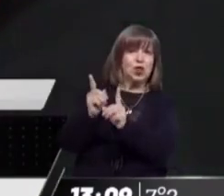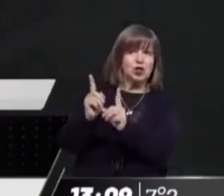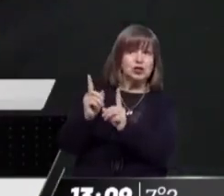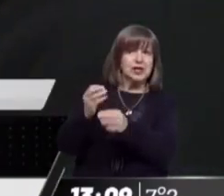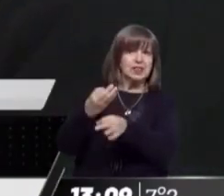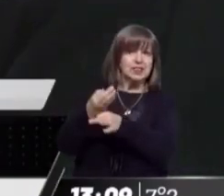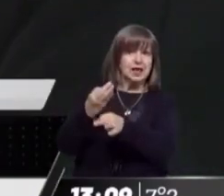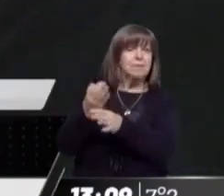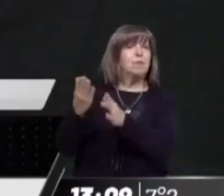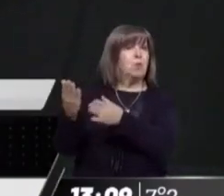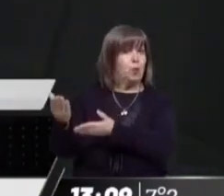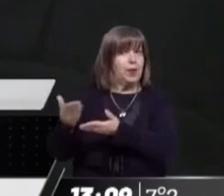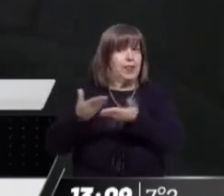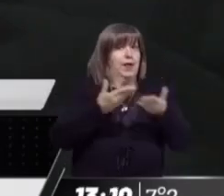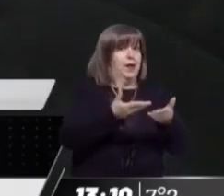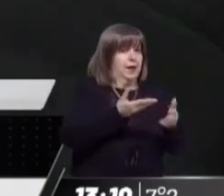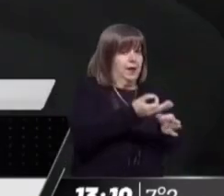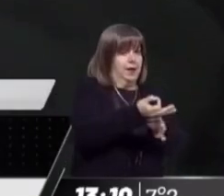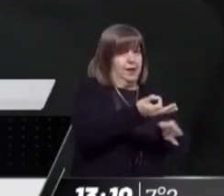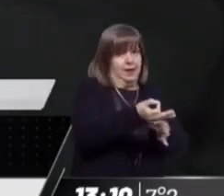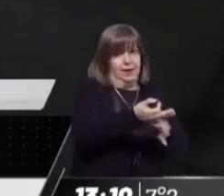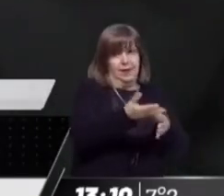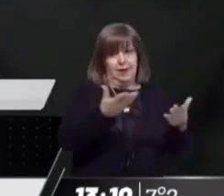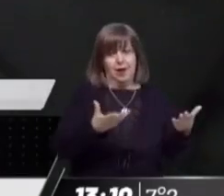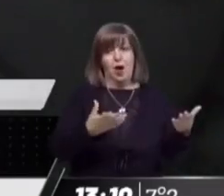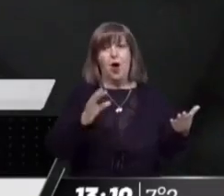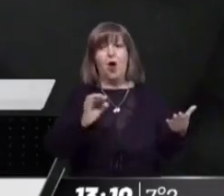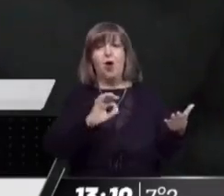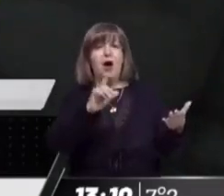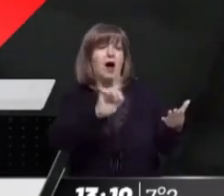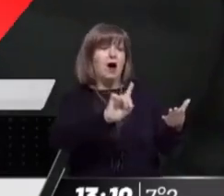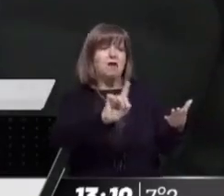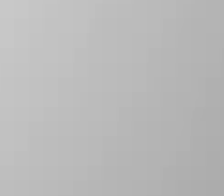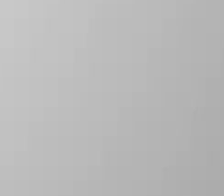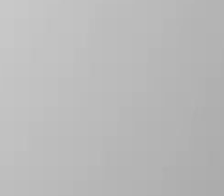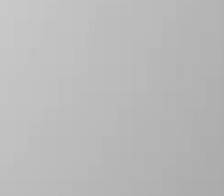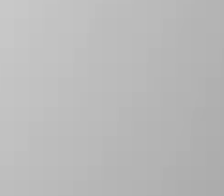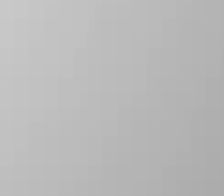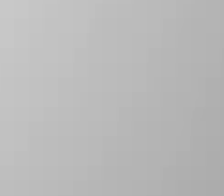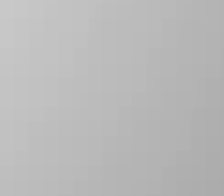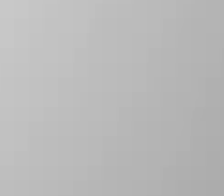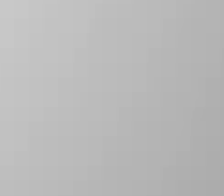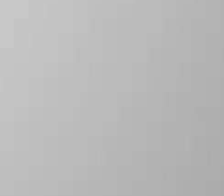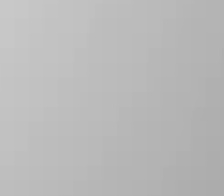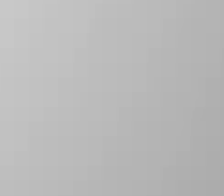estrategias didácticas específicas para los estudiantes que no tengan logrado estos aprendizajes.